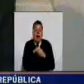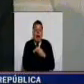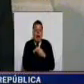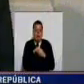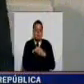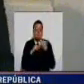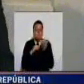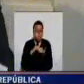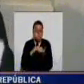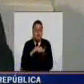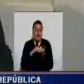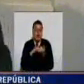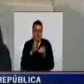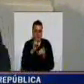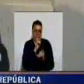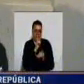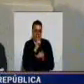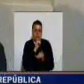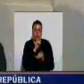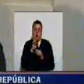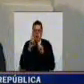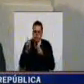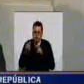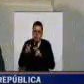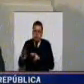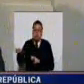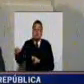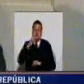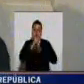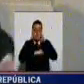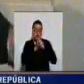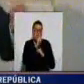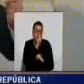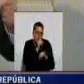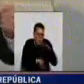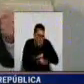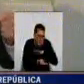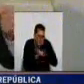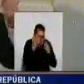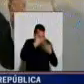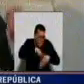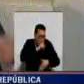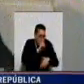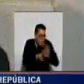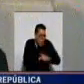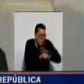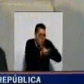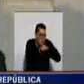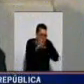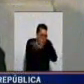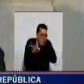por promover la corrupción internacional. Y